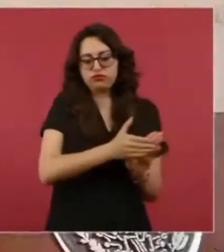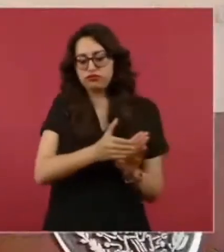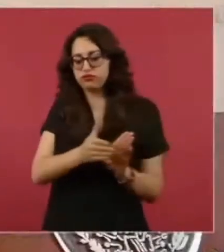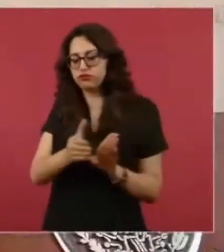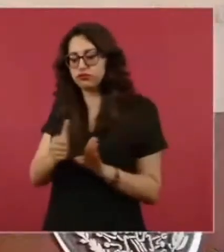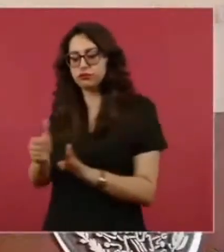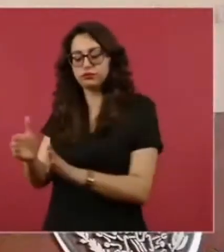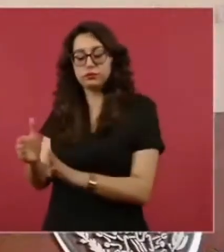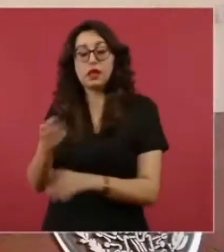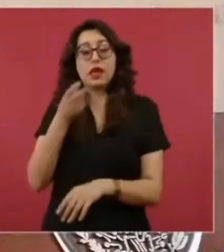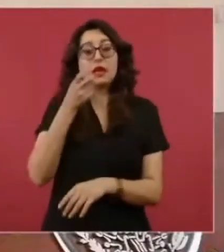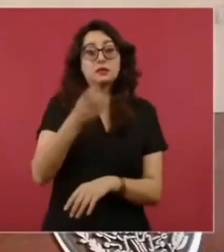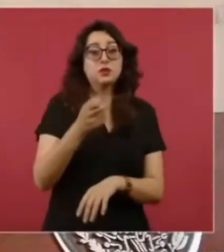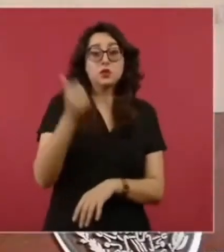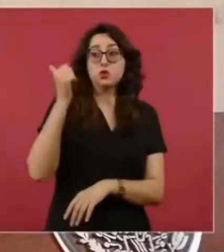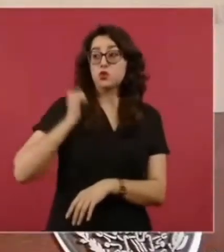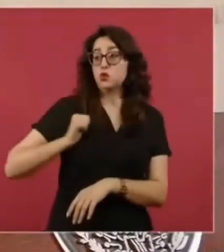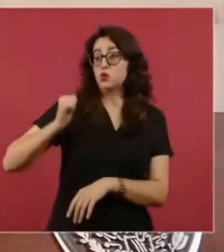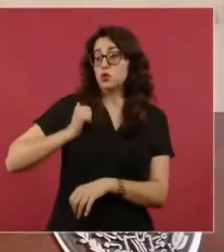Tiene protección.